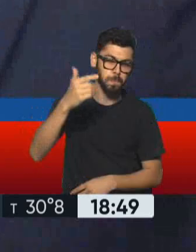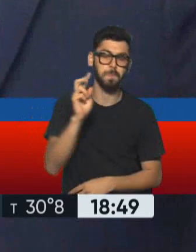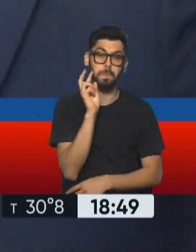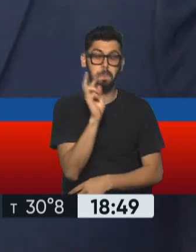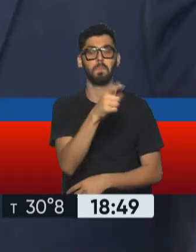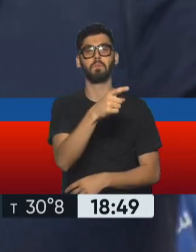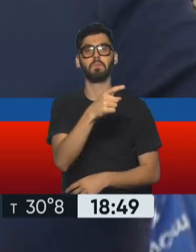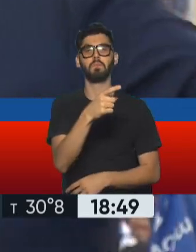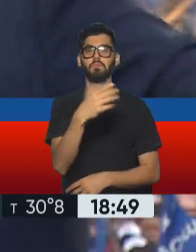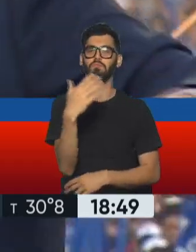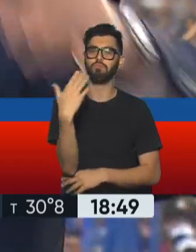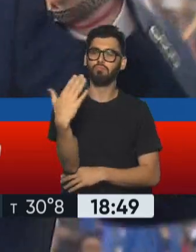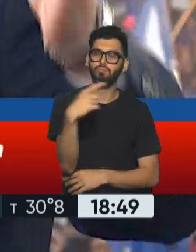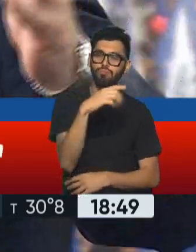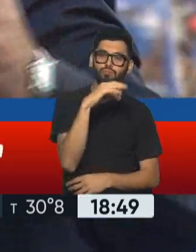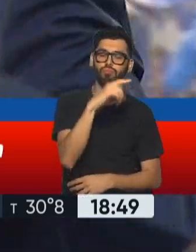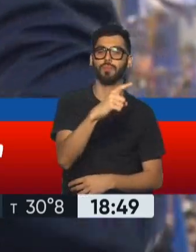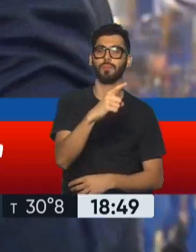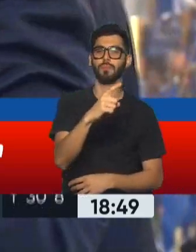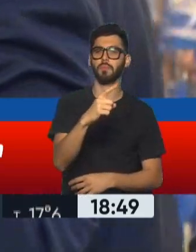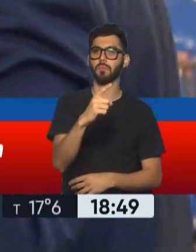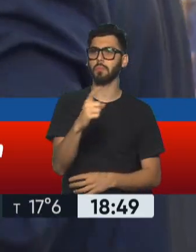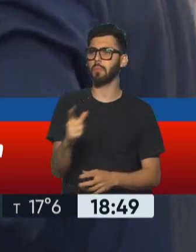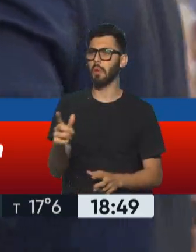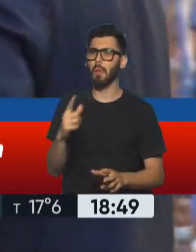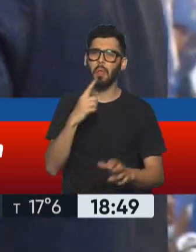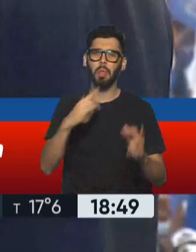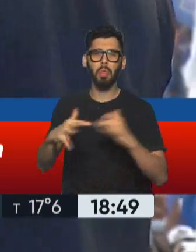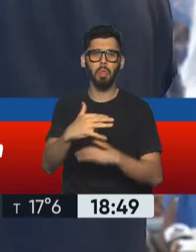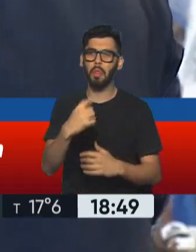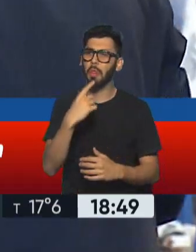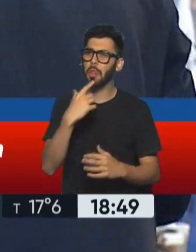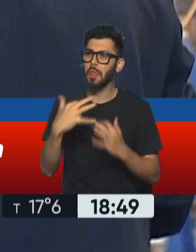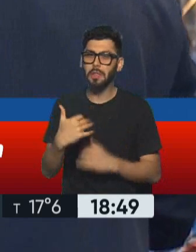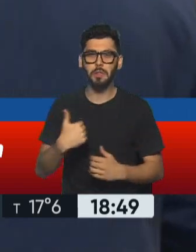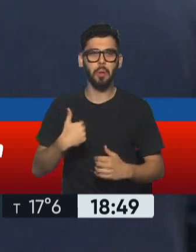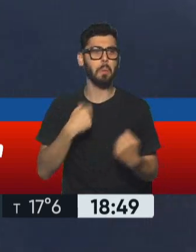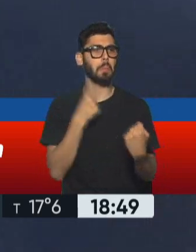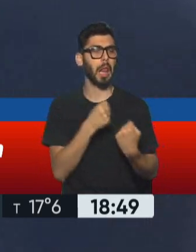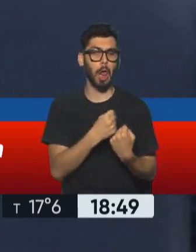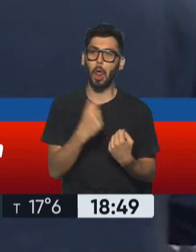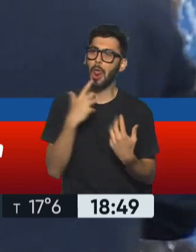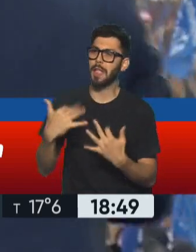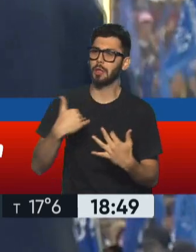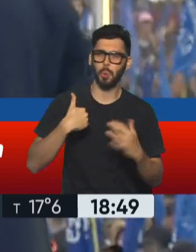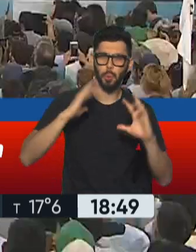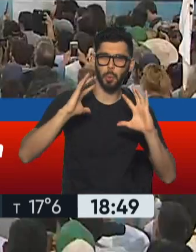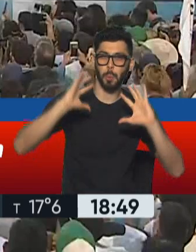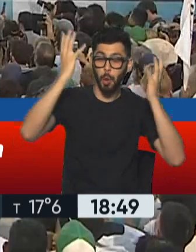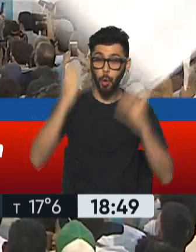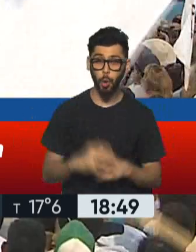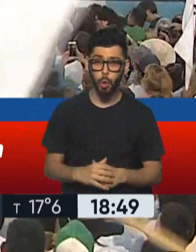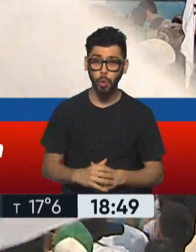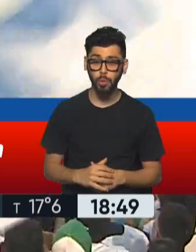Néstor decía, dicen que me peleo, dicen que me enojo. La verdad